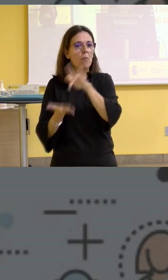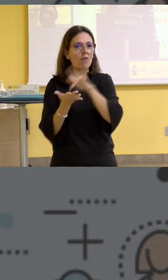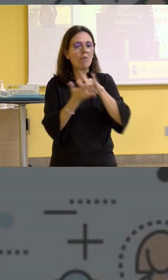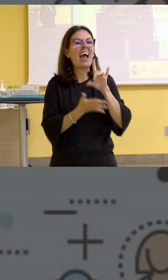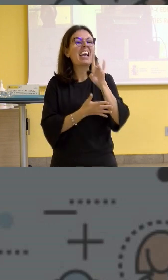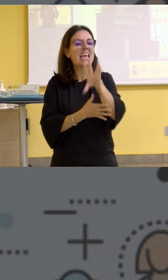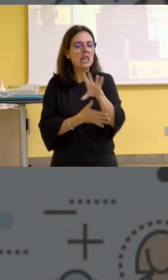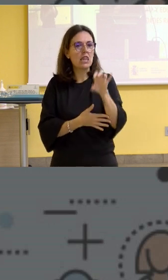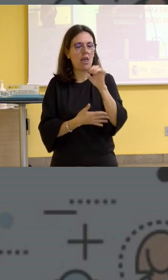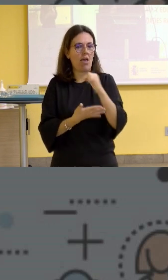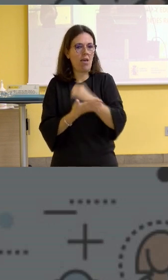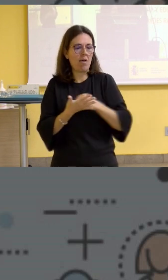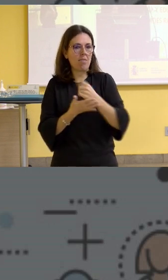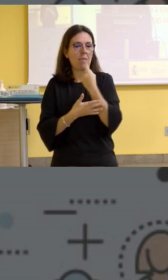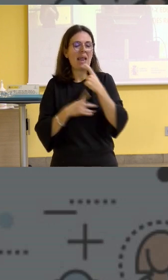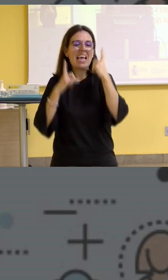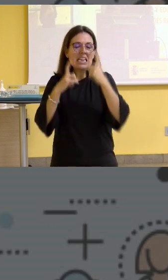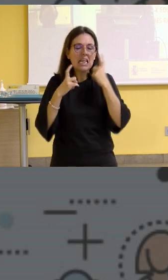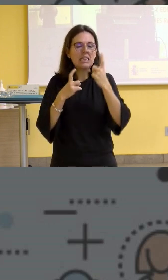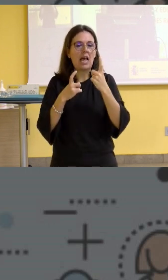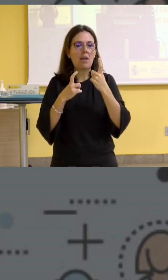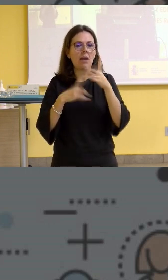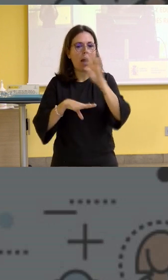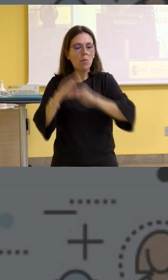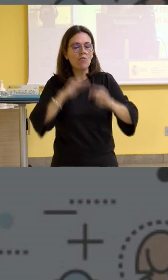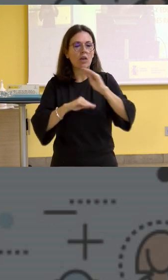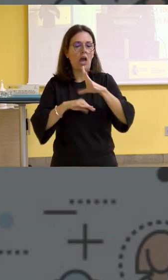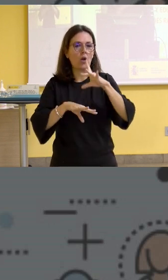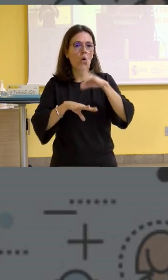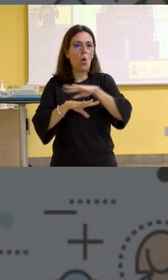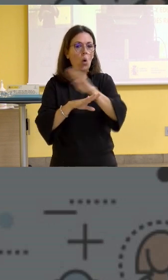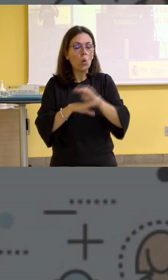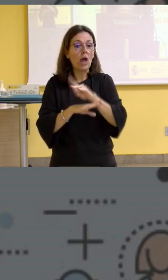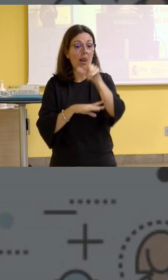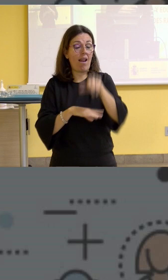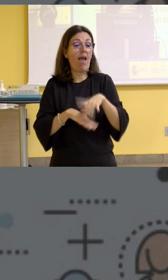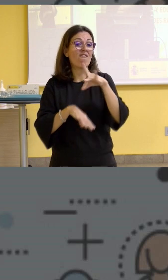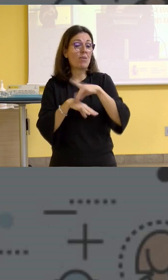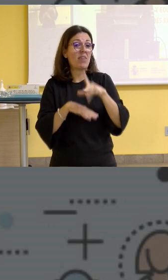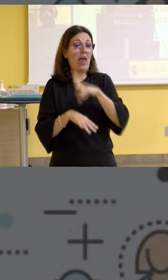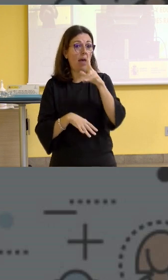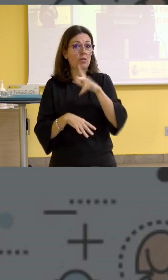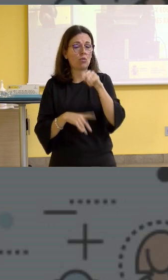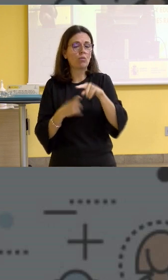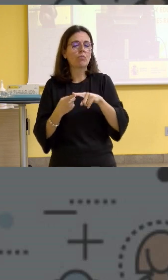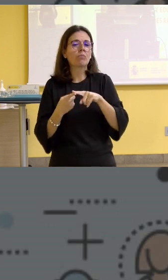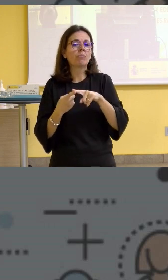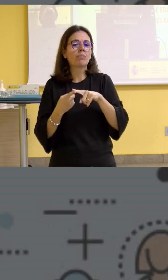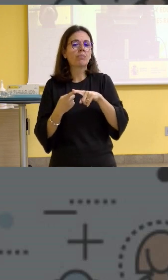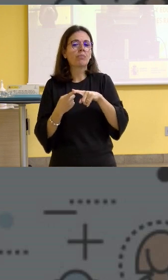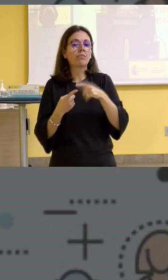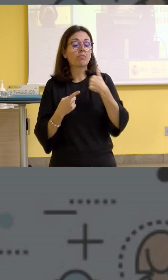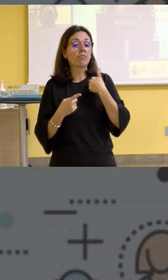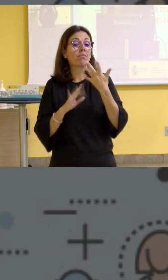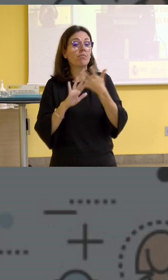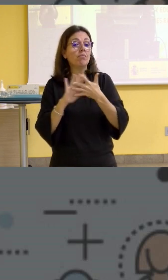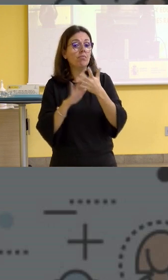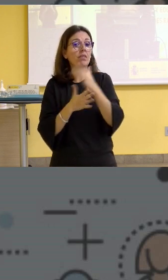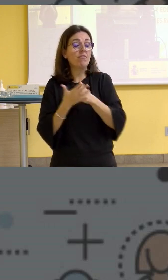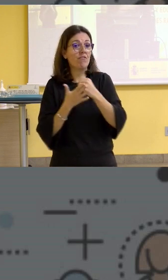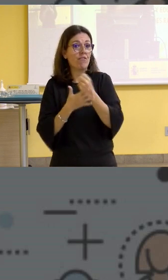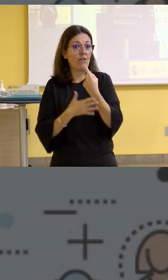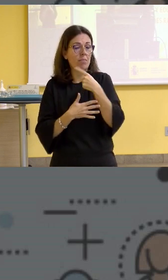fármacos para intentar curar o modificar el curso natural de la enfermedad de Huntington. Es verdad que ese fármaco del que yo hablaba en ese